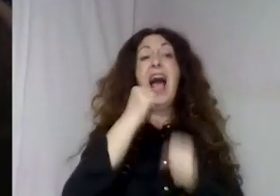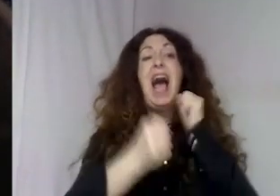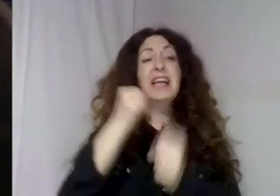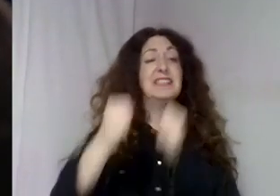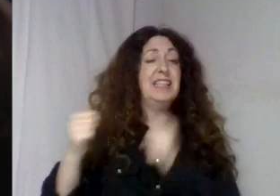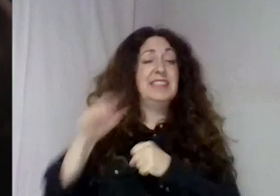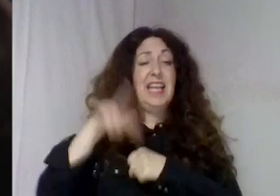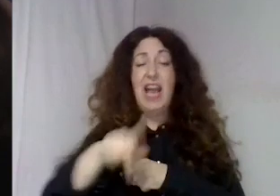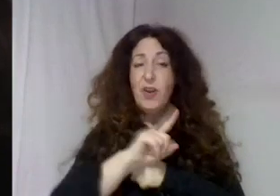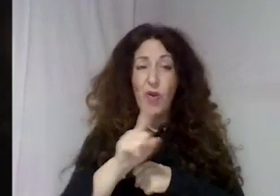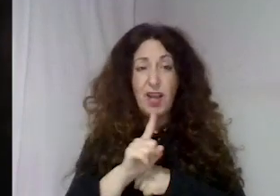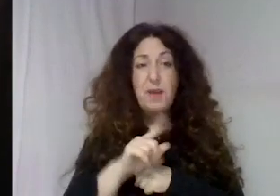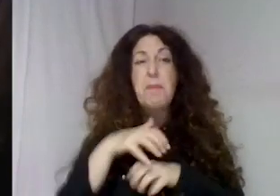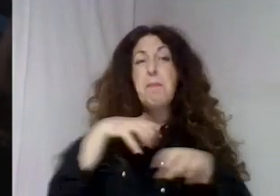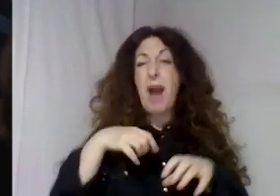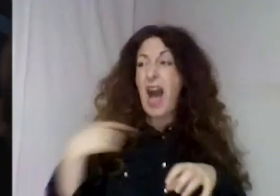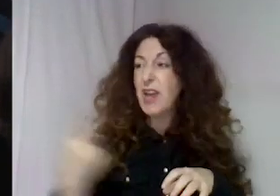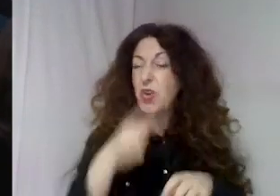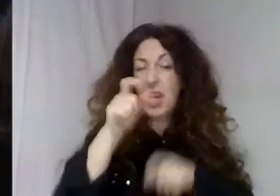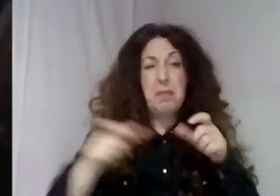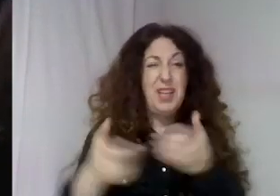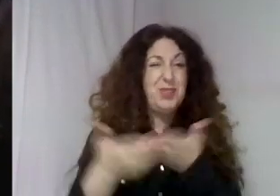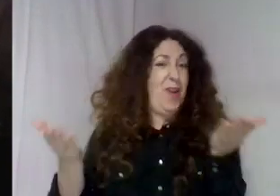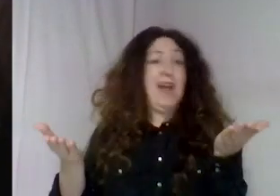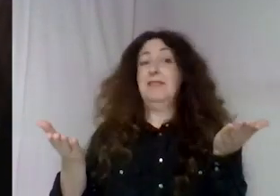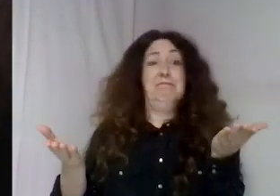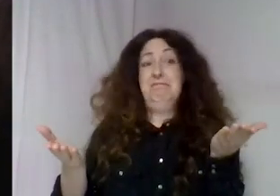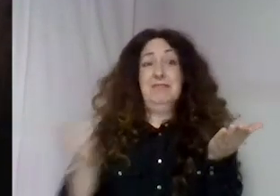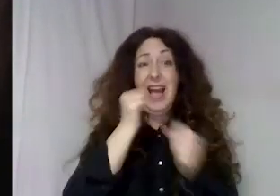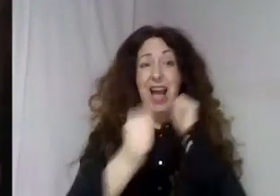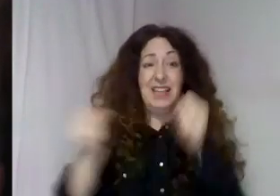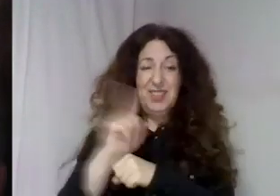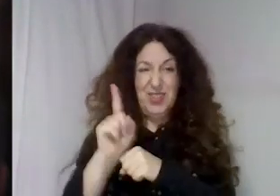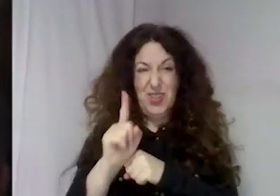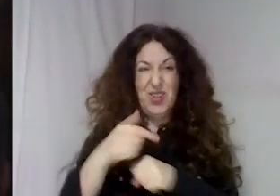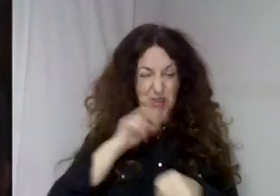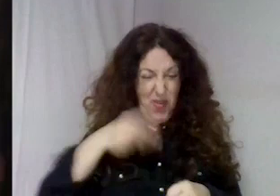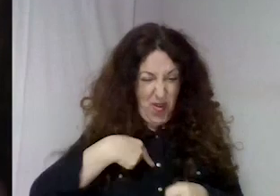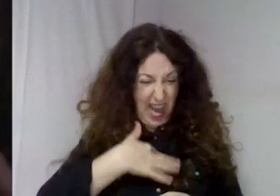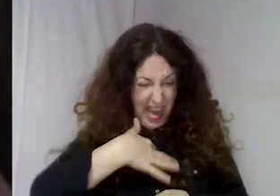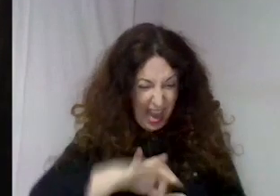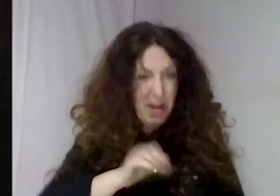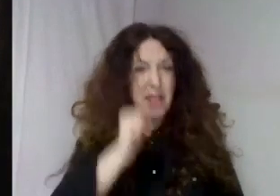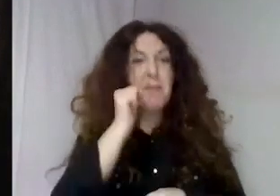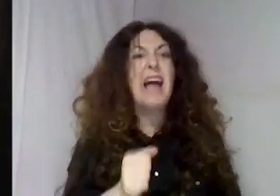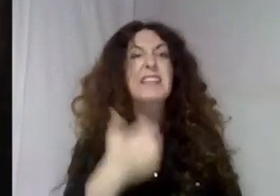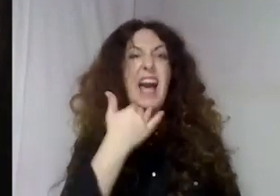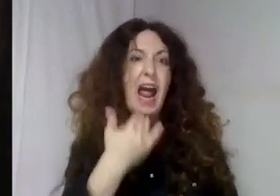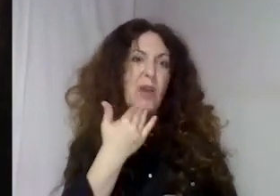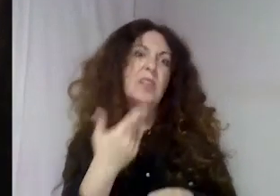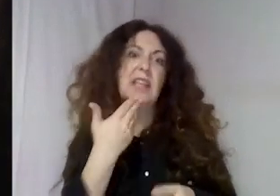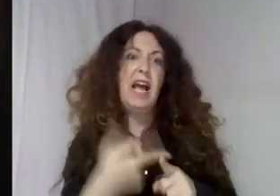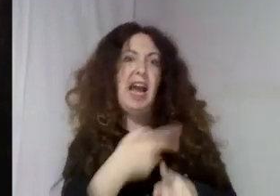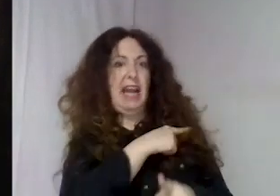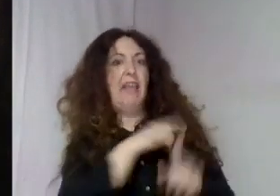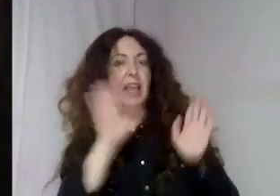la construcción de la historia como la conocemos es posmedieval, es de la modernidad, y ahí es un relato eficaz. O sea, dejamos los